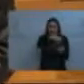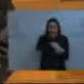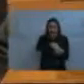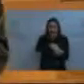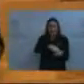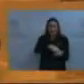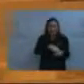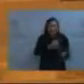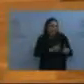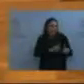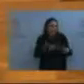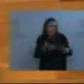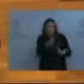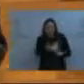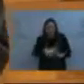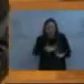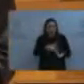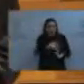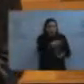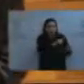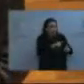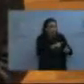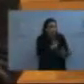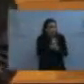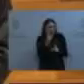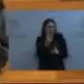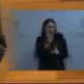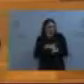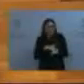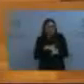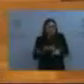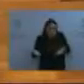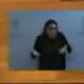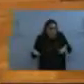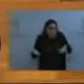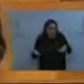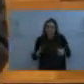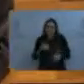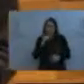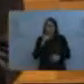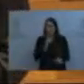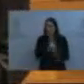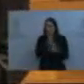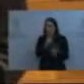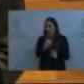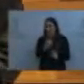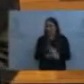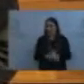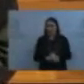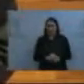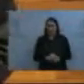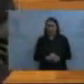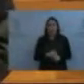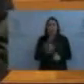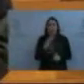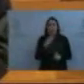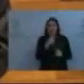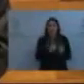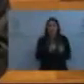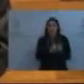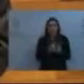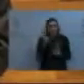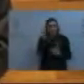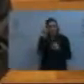qué problema tienen ustedes con la parroquia de Carballín, ¿no?, pero algo tienen. Y yo lo que le insisto es una